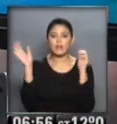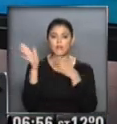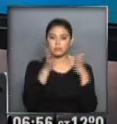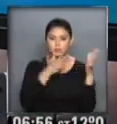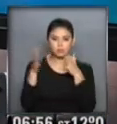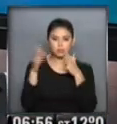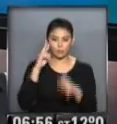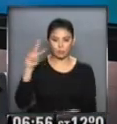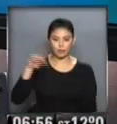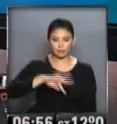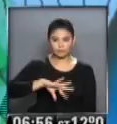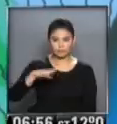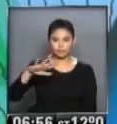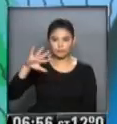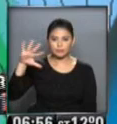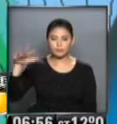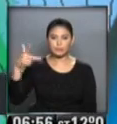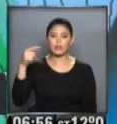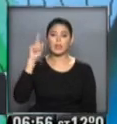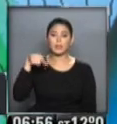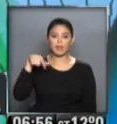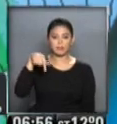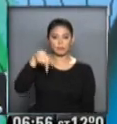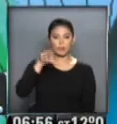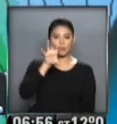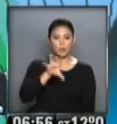Chubut, de Santa Cruz y del sur de Neuquén, ¡qué